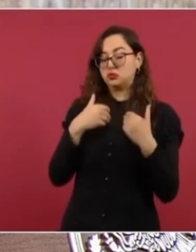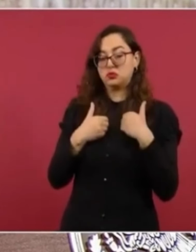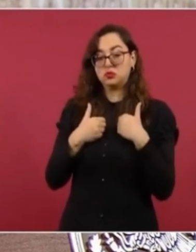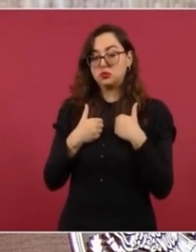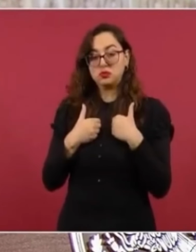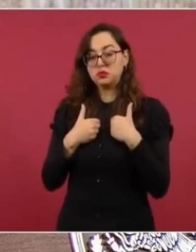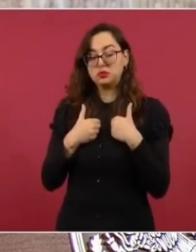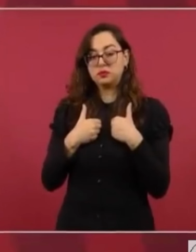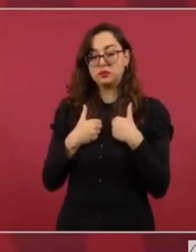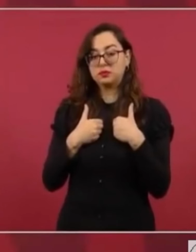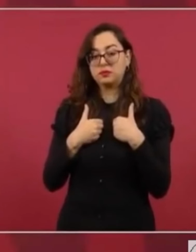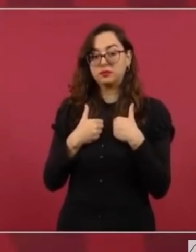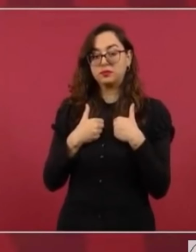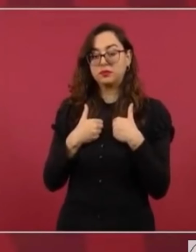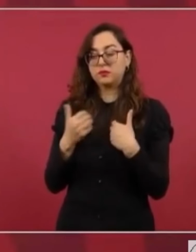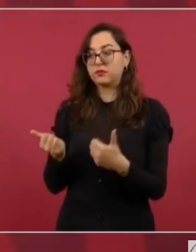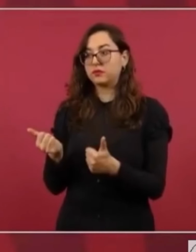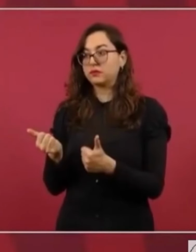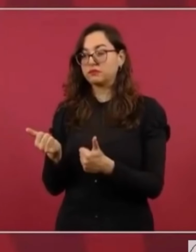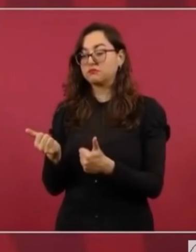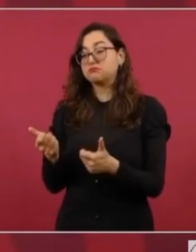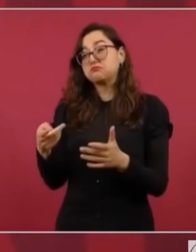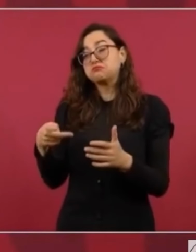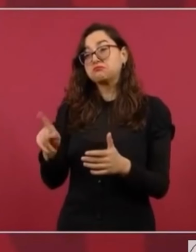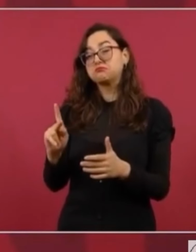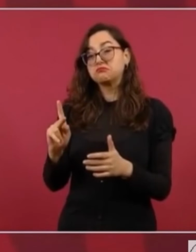no nos ocupáramos